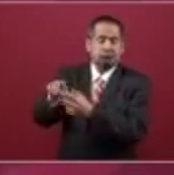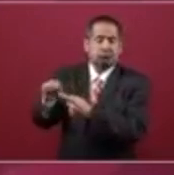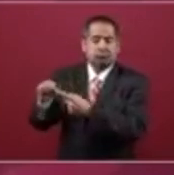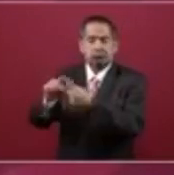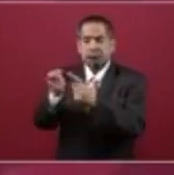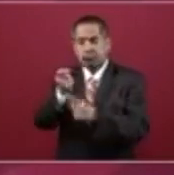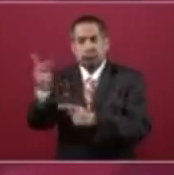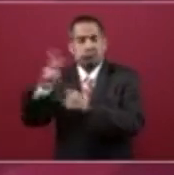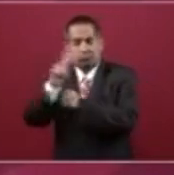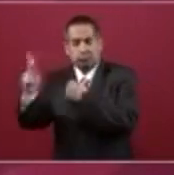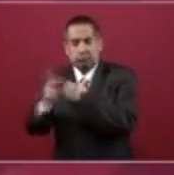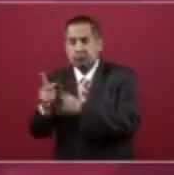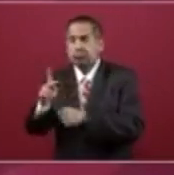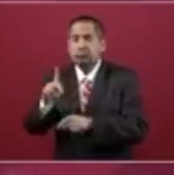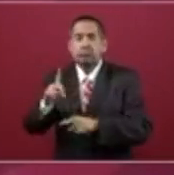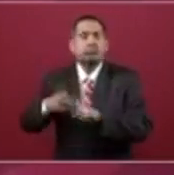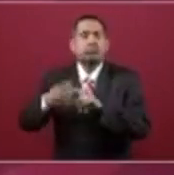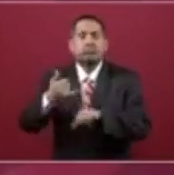algunos países.